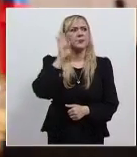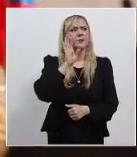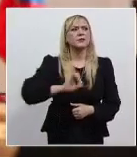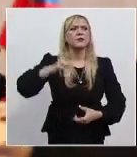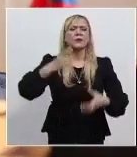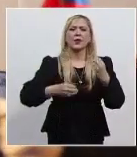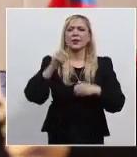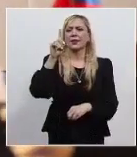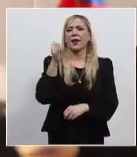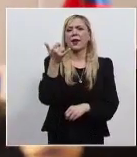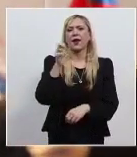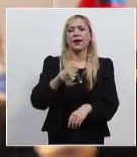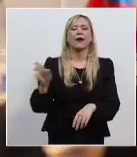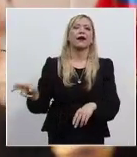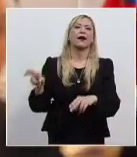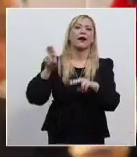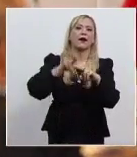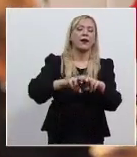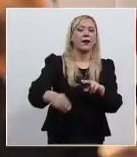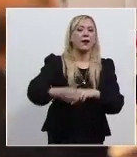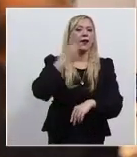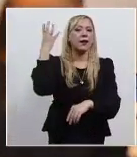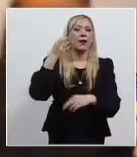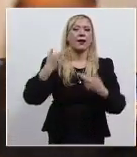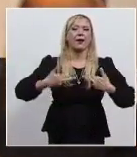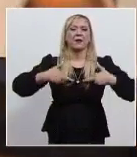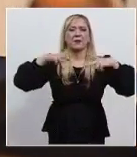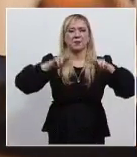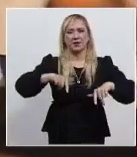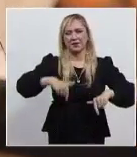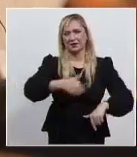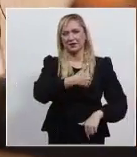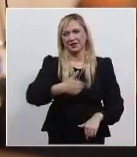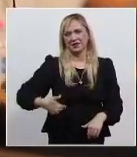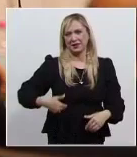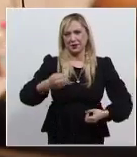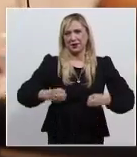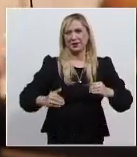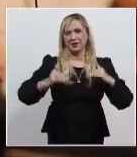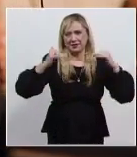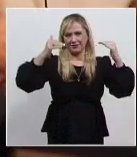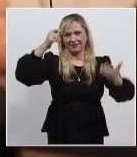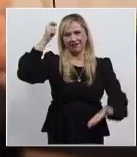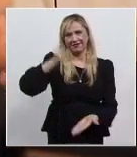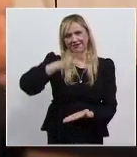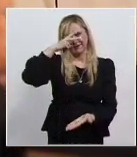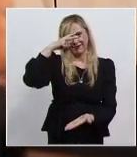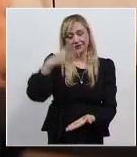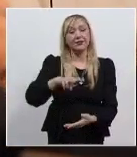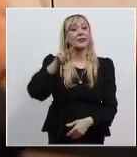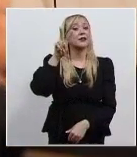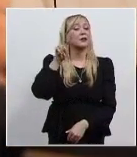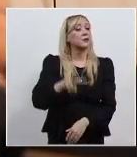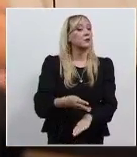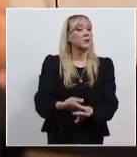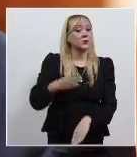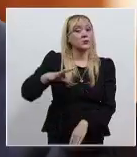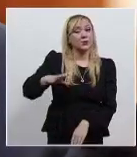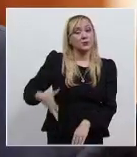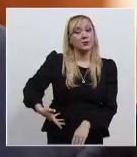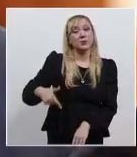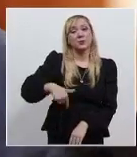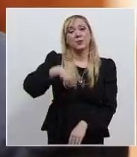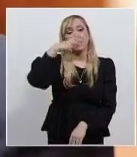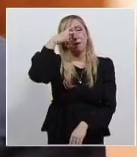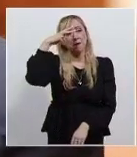la cumbre con la representación de la presidencia de la Suprema Corte Mexicana. Y eso es un orgullo para México y